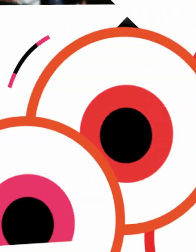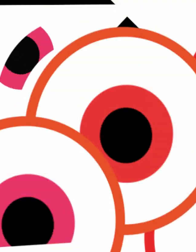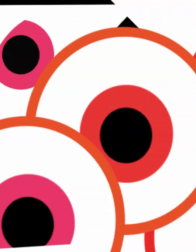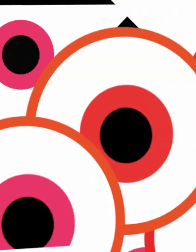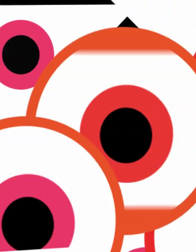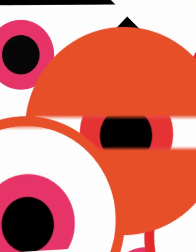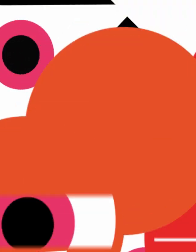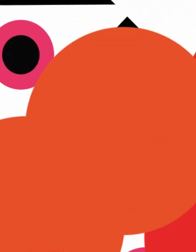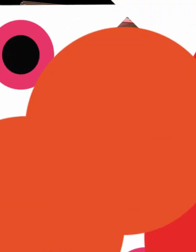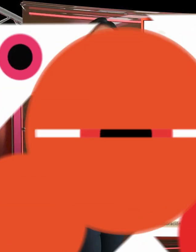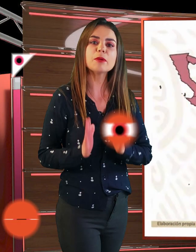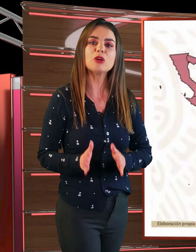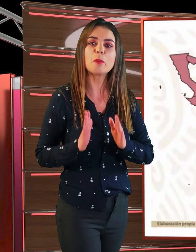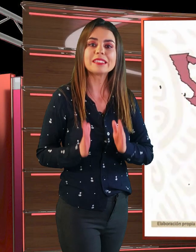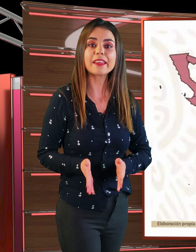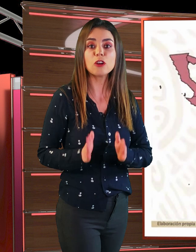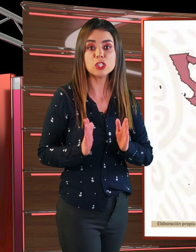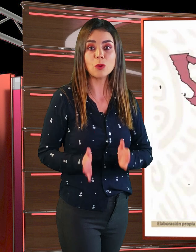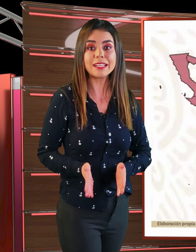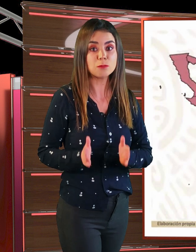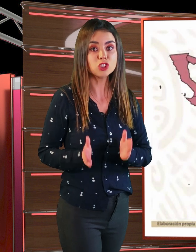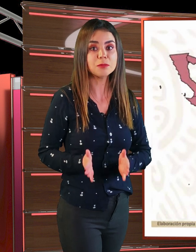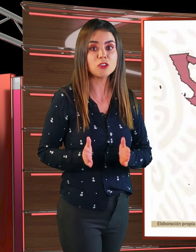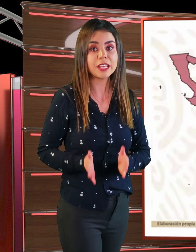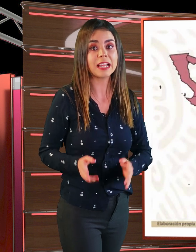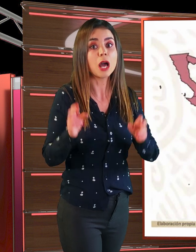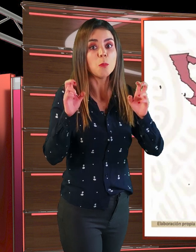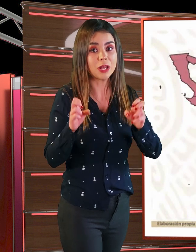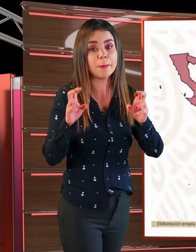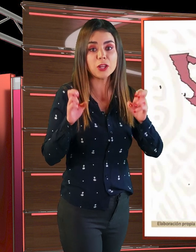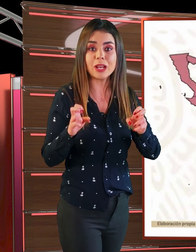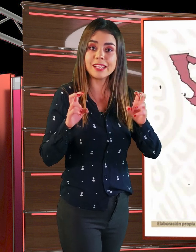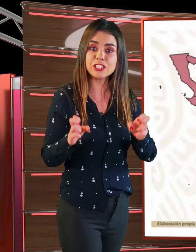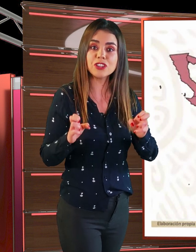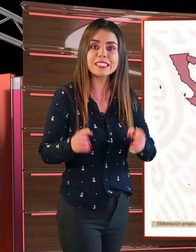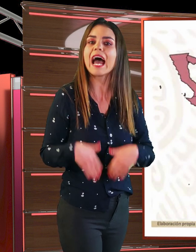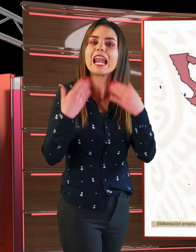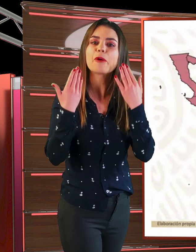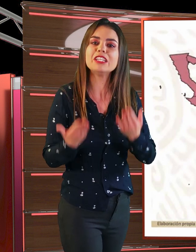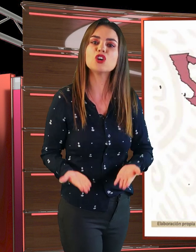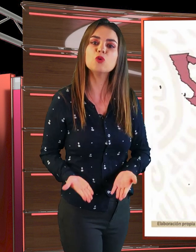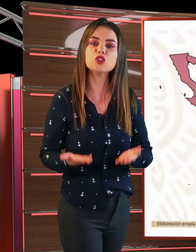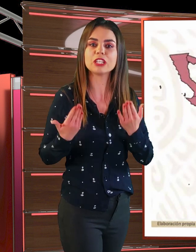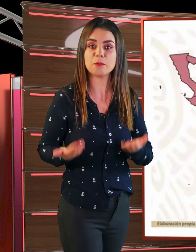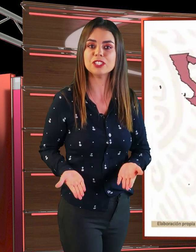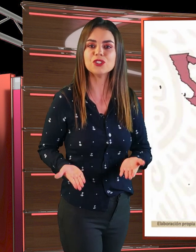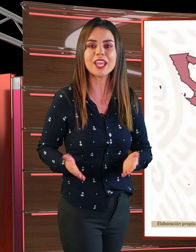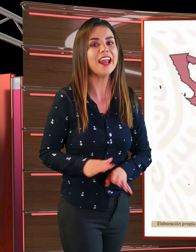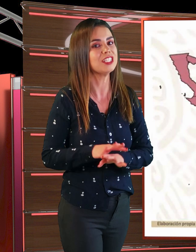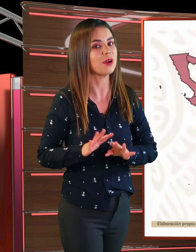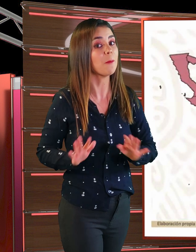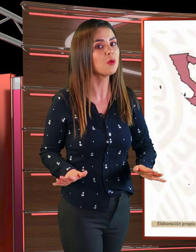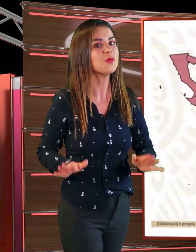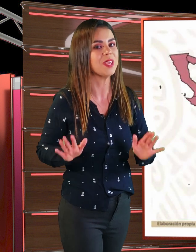vale. Esto se ve cuando, a pesar de que los titulares de muchos medios eran Morena perdió las elecciones, a la coalición Juntos Haremos